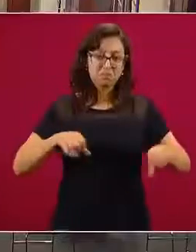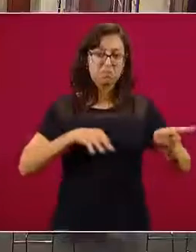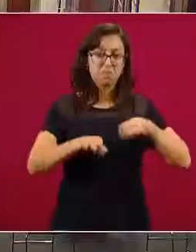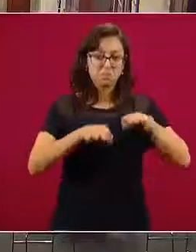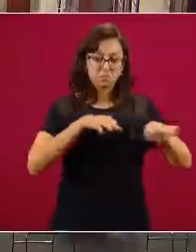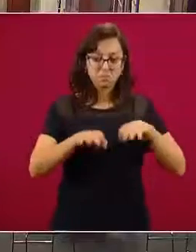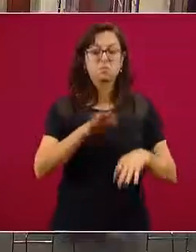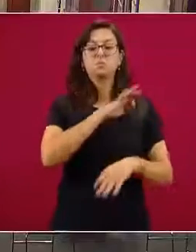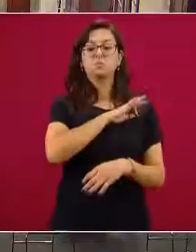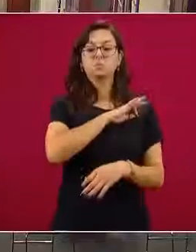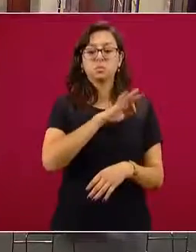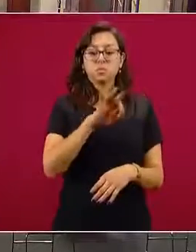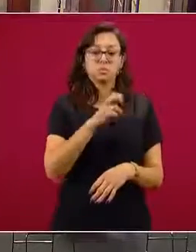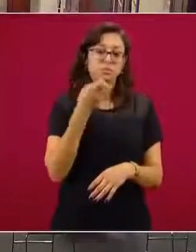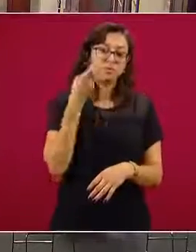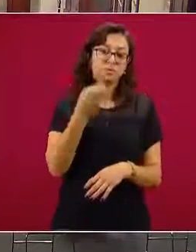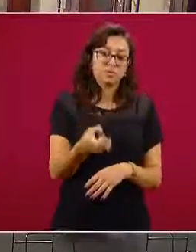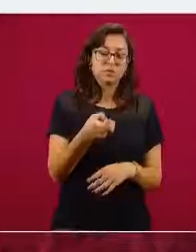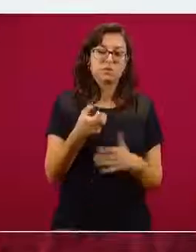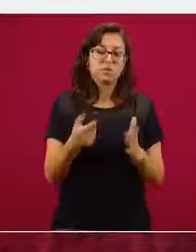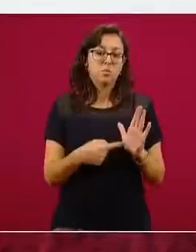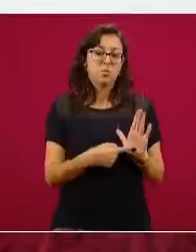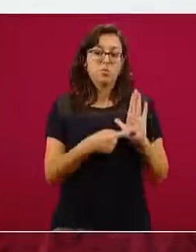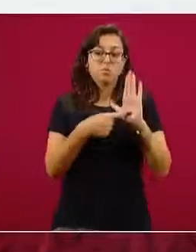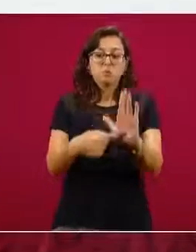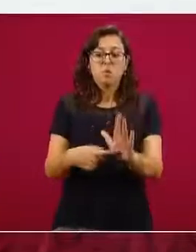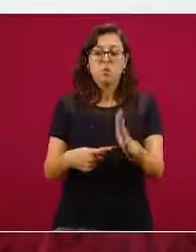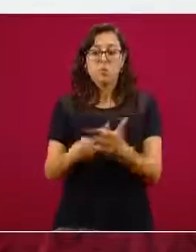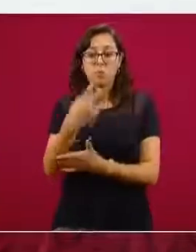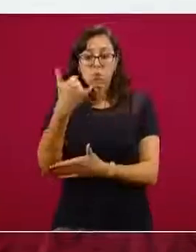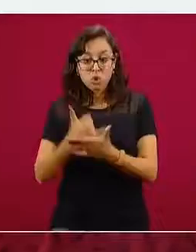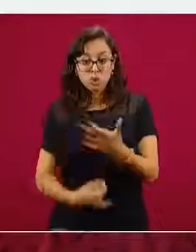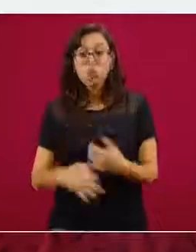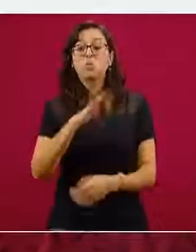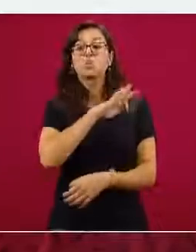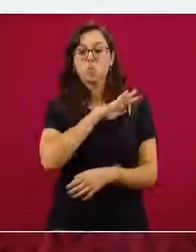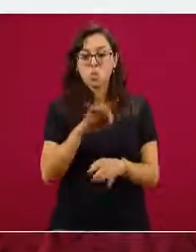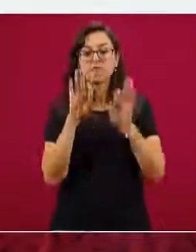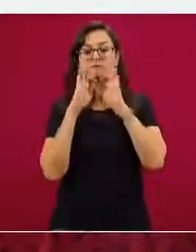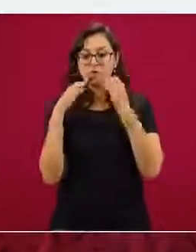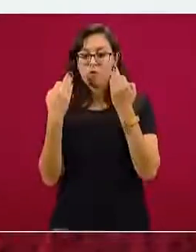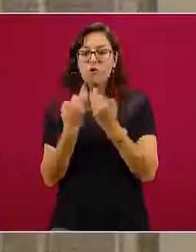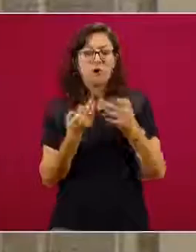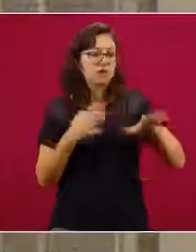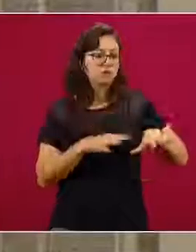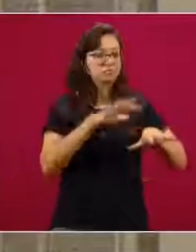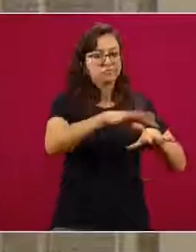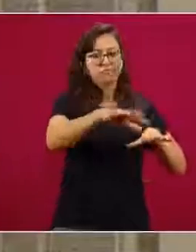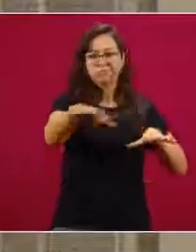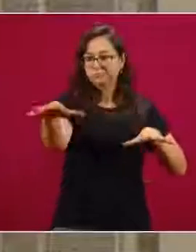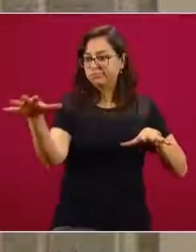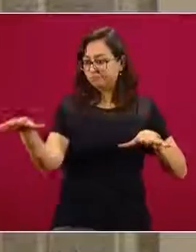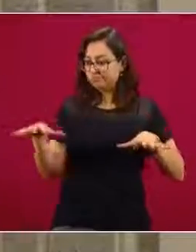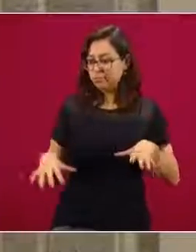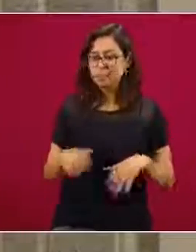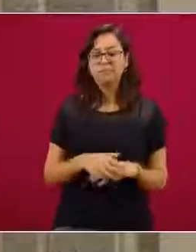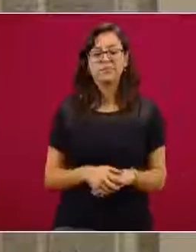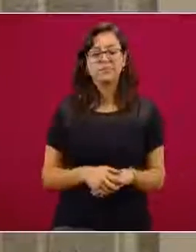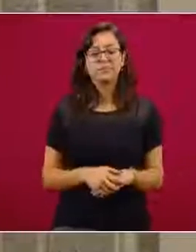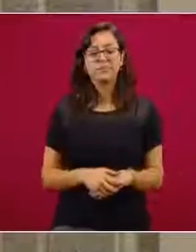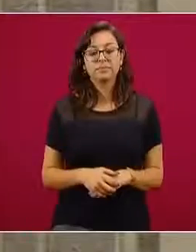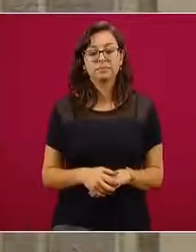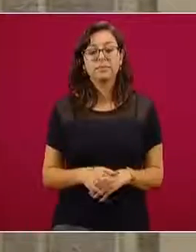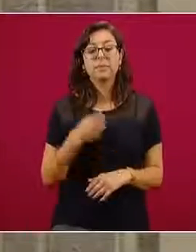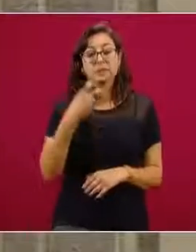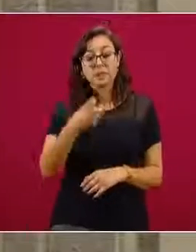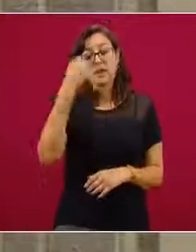Y este es simplemente un caso donde estamos mostrando, bueno, el proyecto podría tener esta distribución en los usos de suelo, ¿no? Entonces,